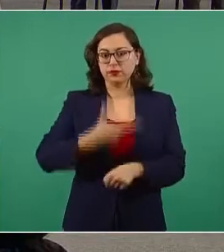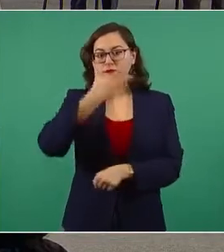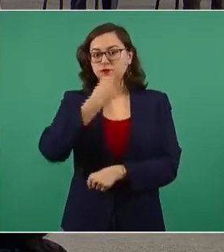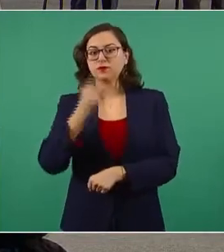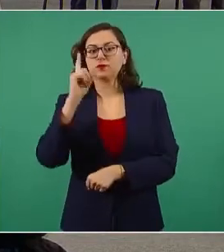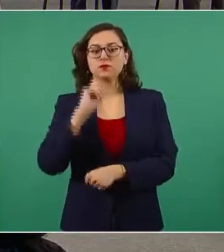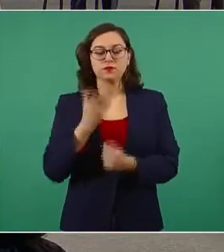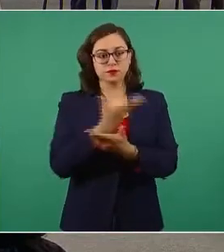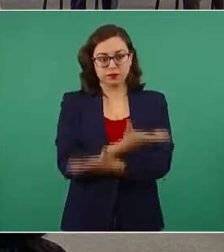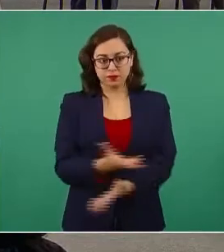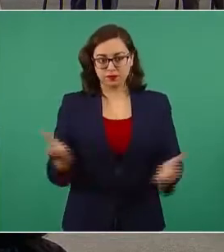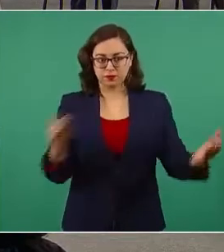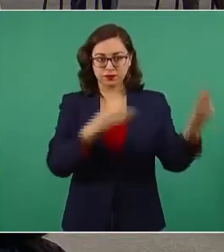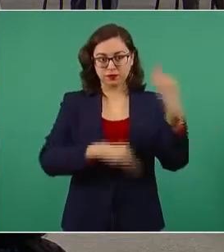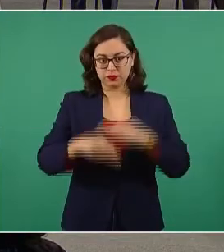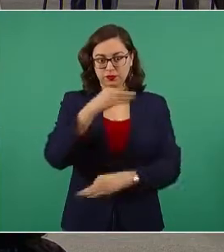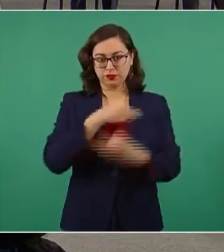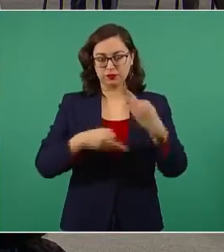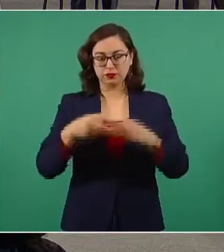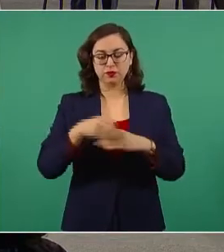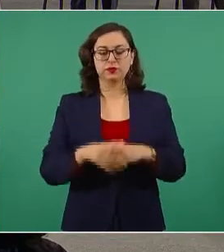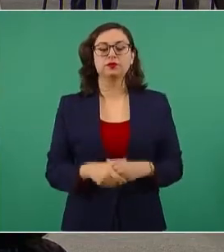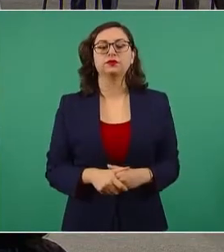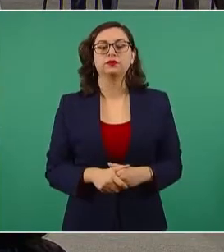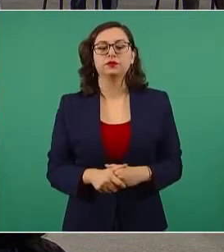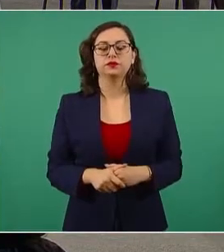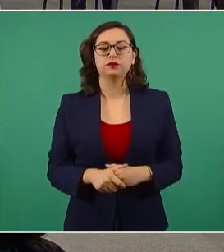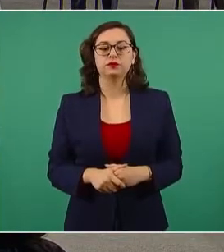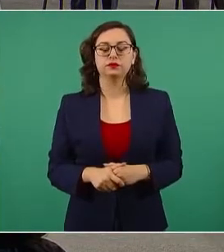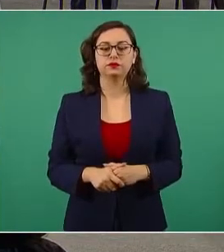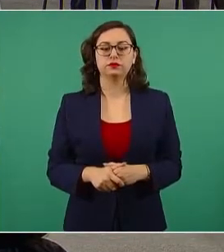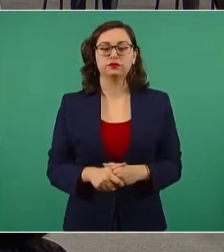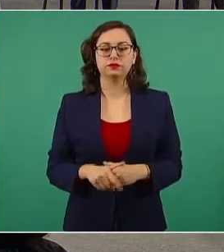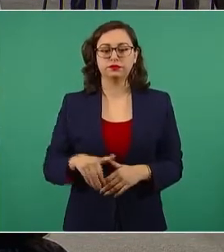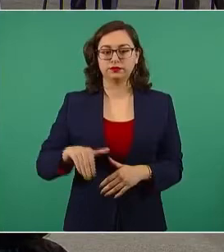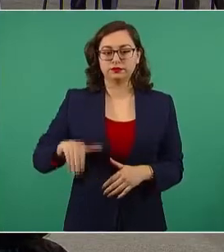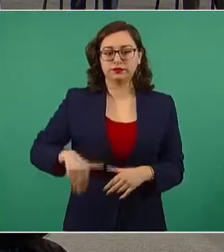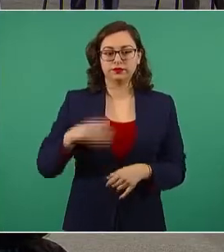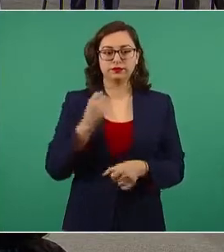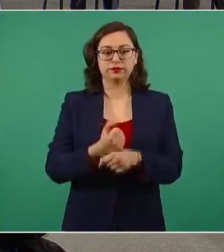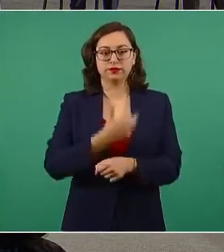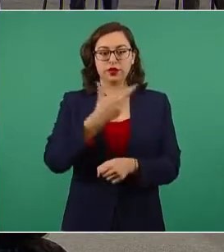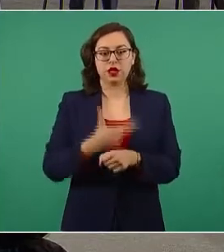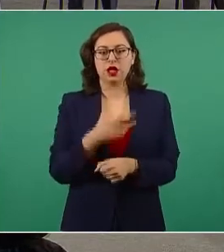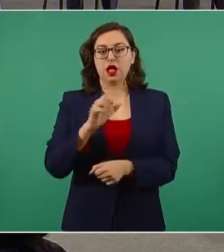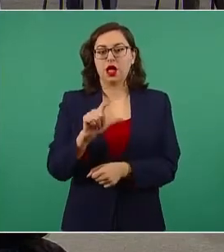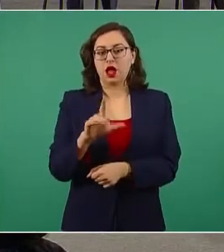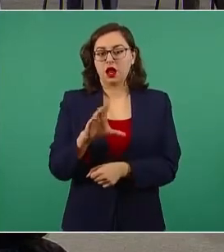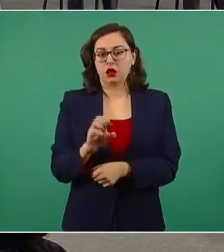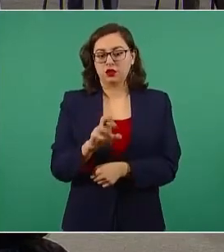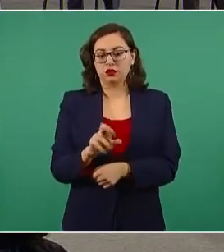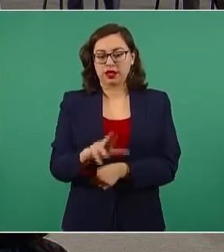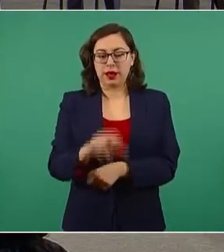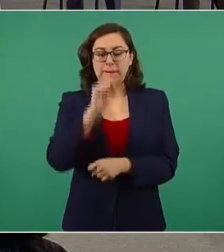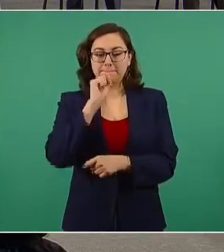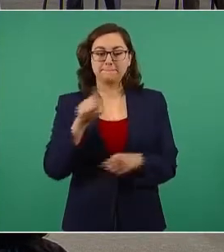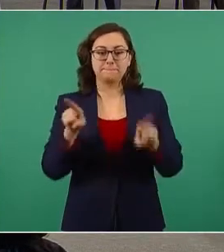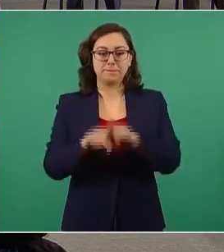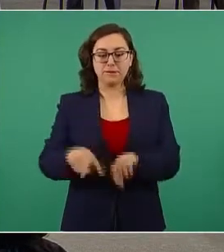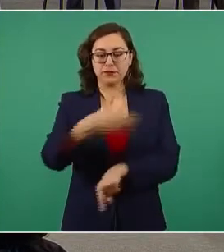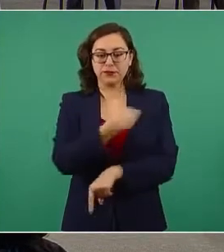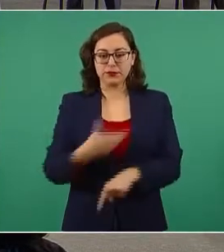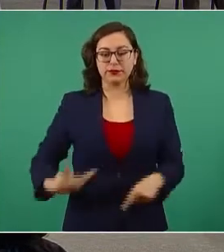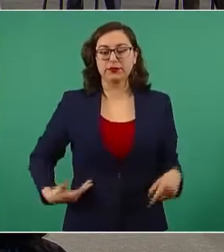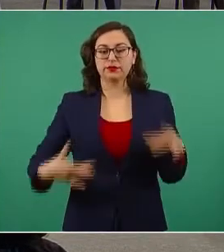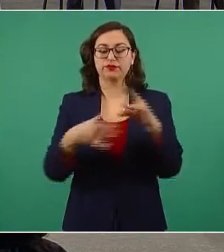tengan todas y todos ustedes. Como ya dice el secretario Alcocer y ha mencionado el presidente, la